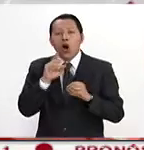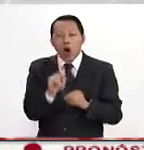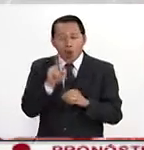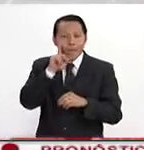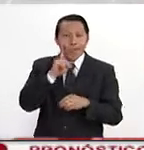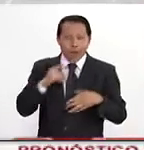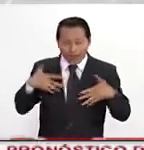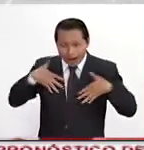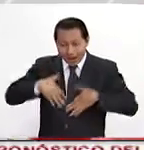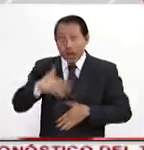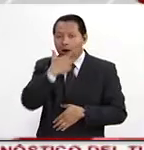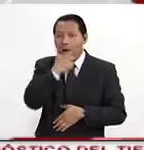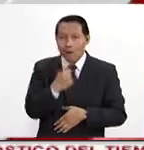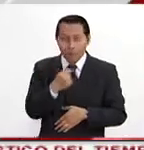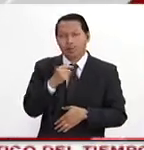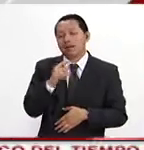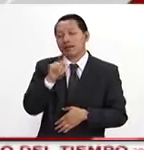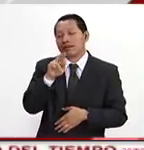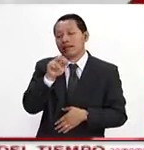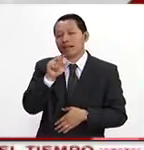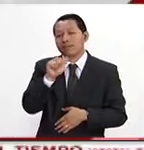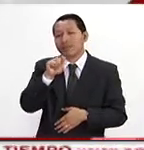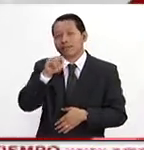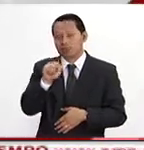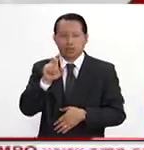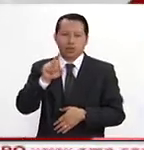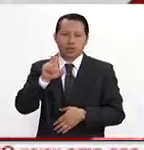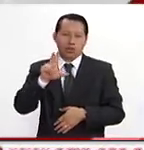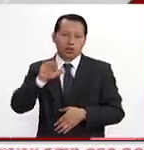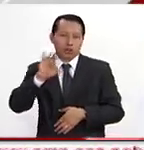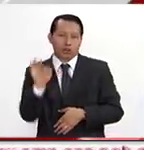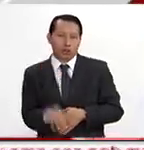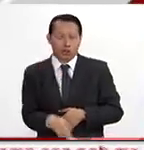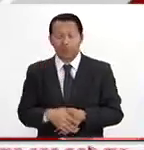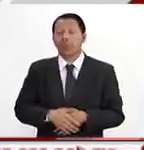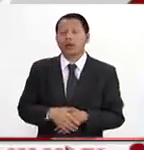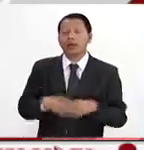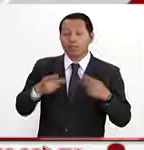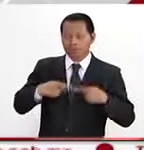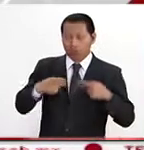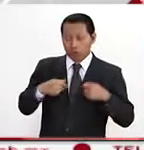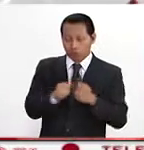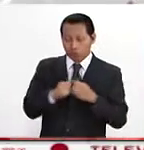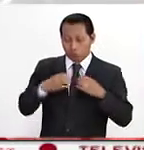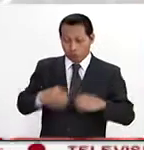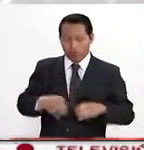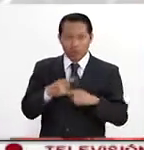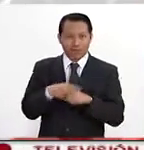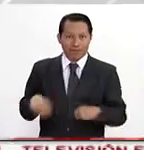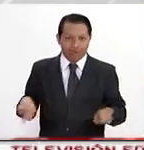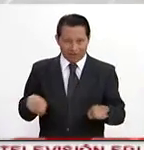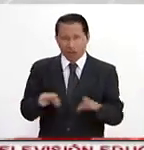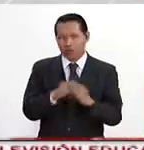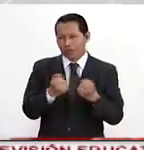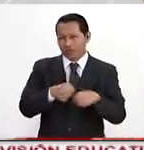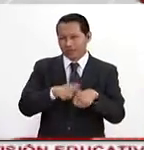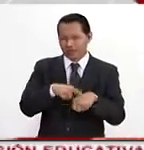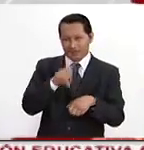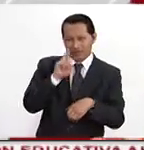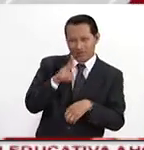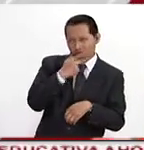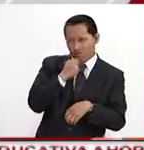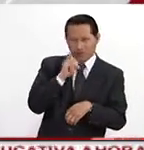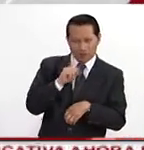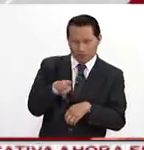se visten como hombre trasvesti 38% persona con cuerpo diferente a lo que se conoce socialmente como hombre o